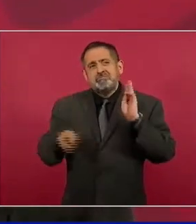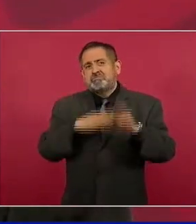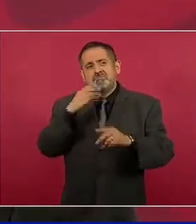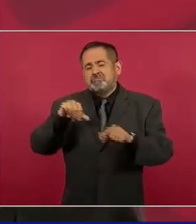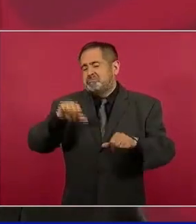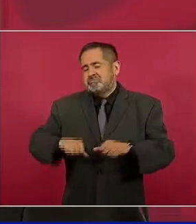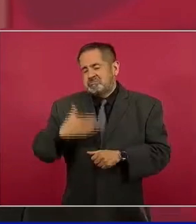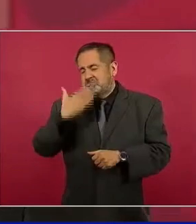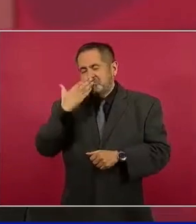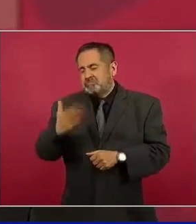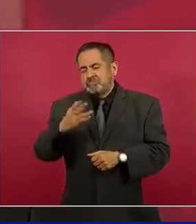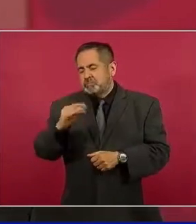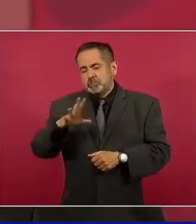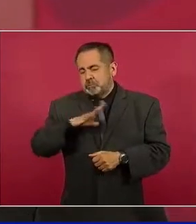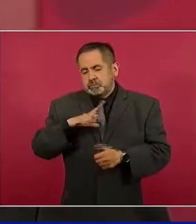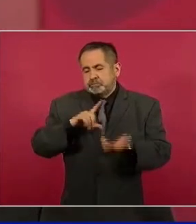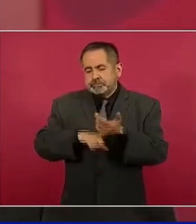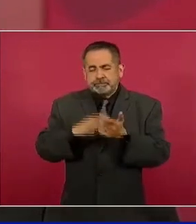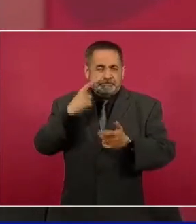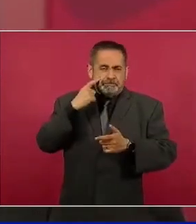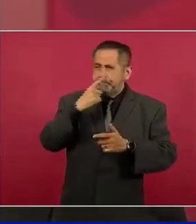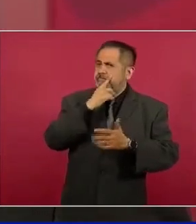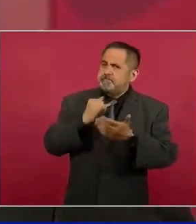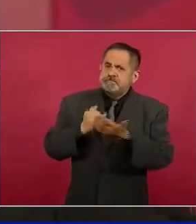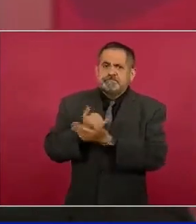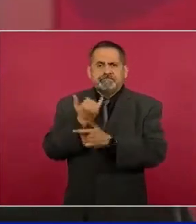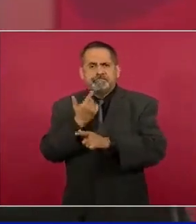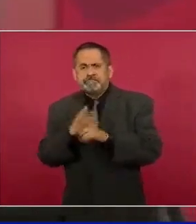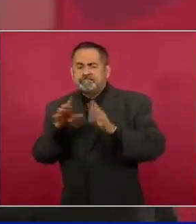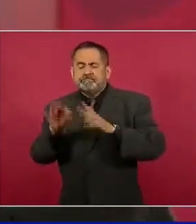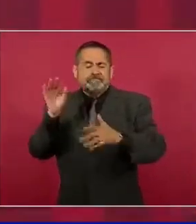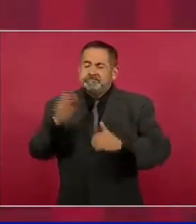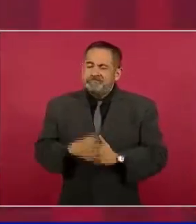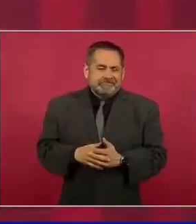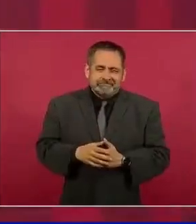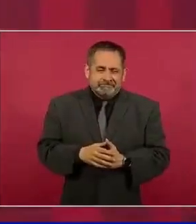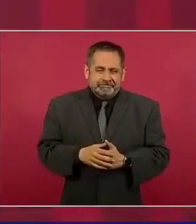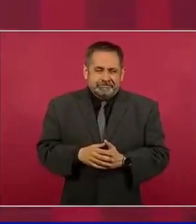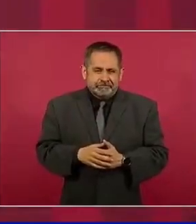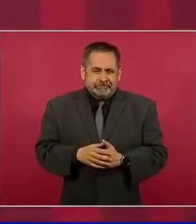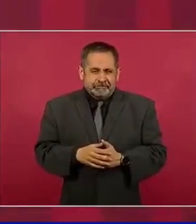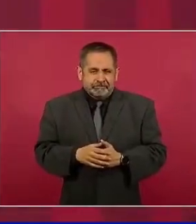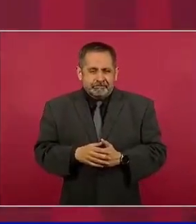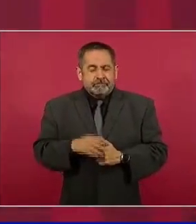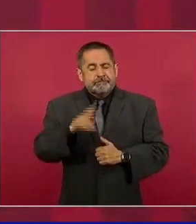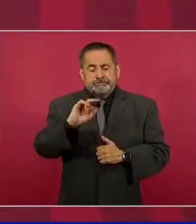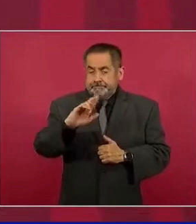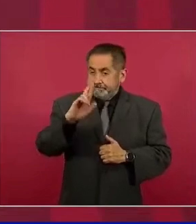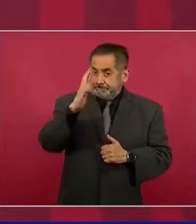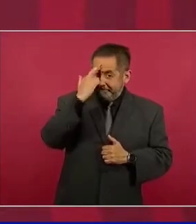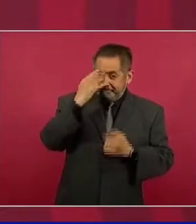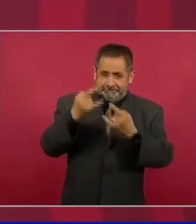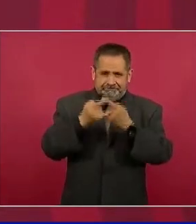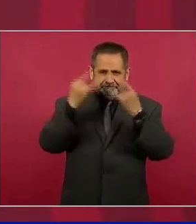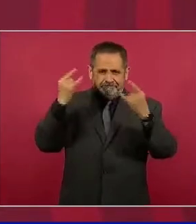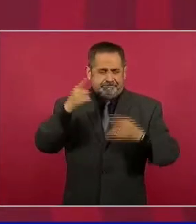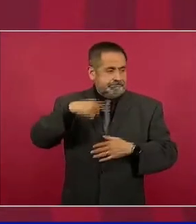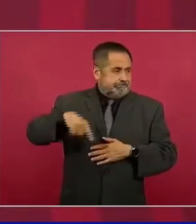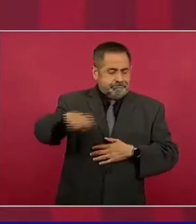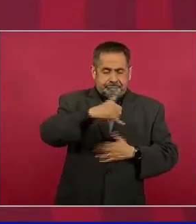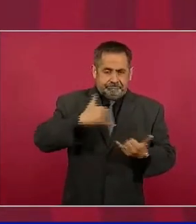en materia democrática. Siempre hemos hecho el repaso, pero no se debe de olvidar, sobre todo para los